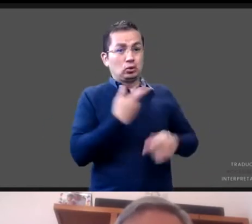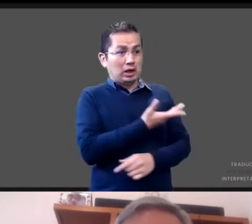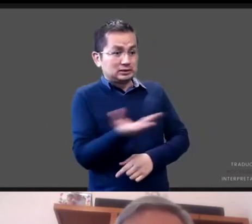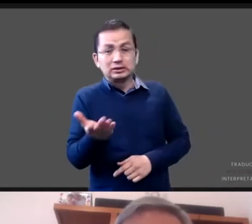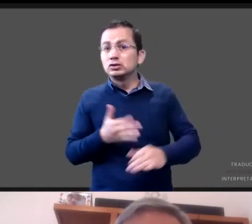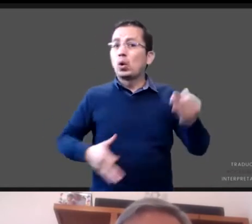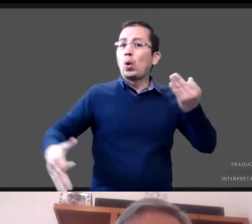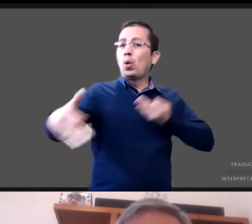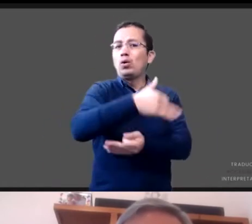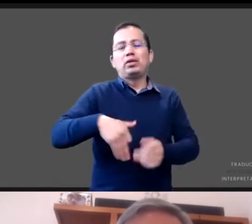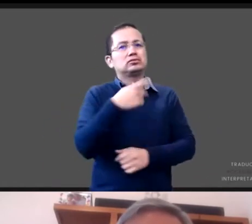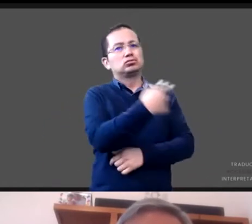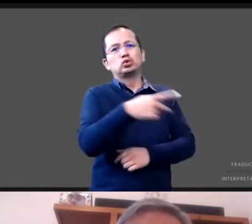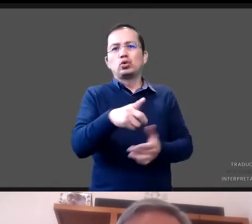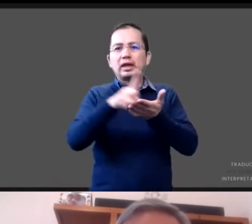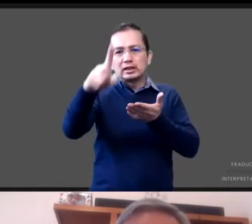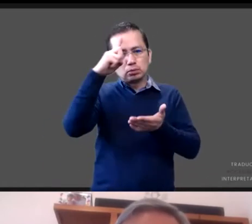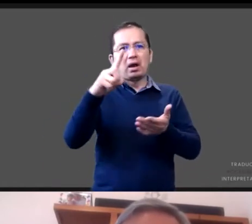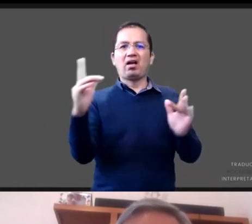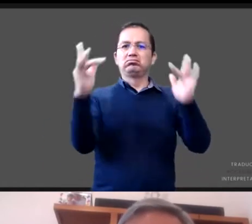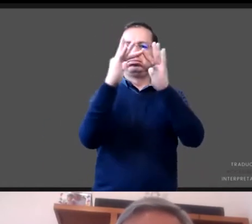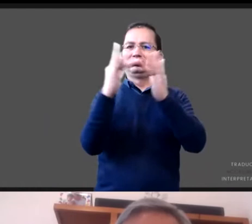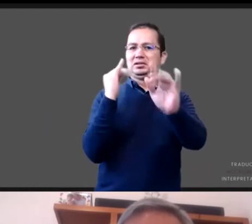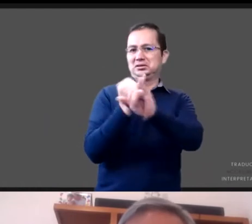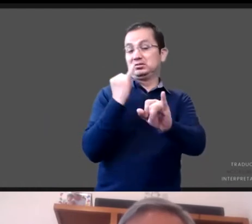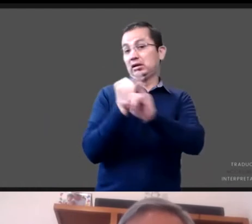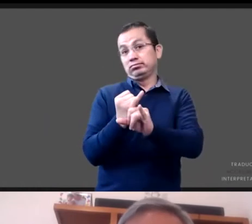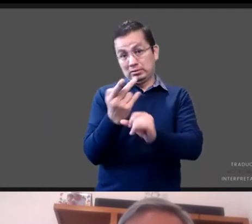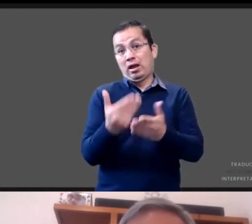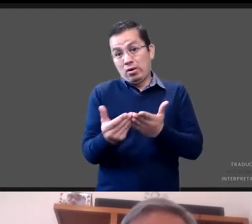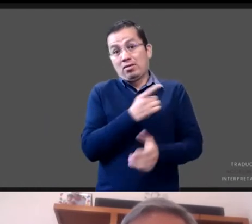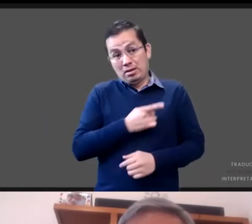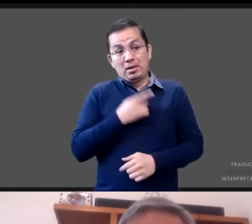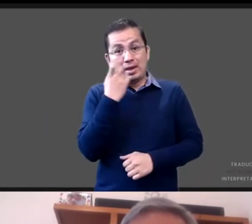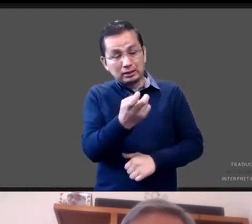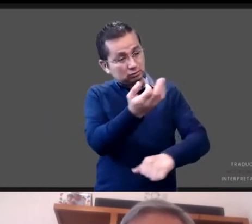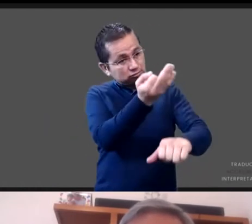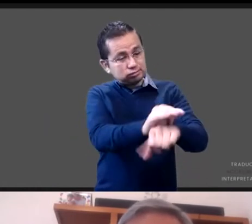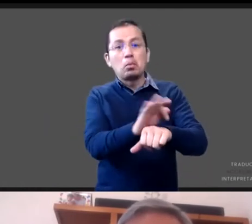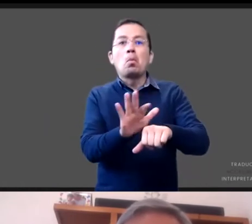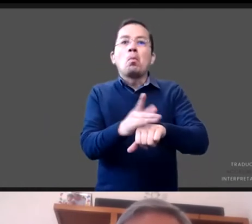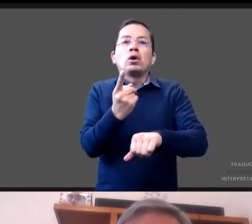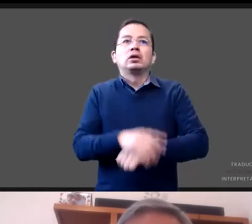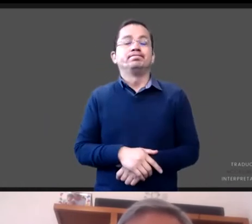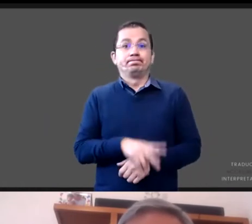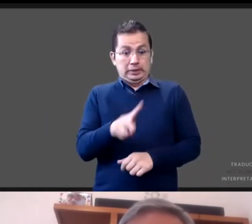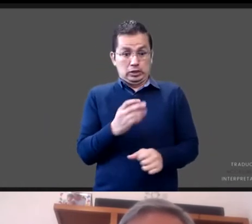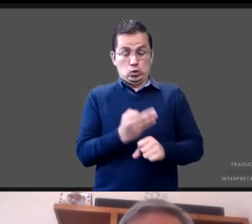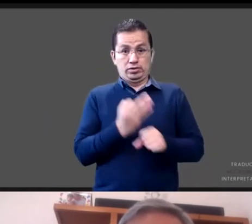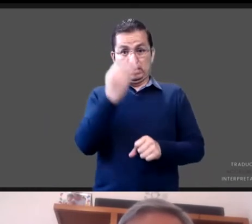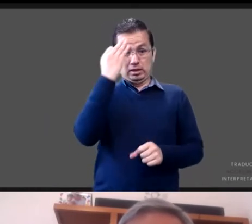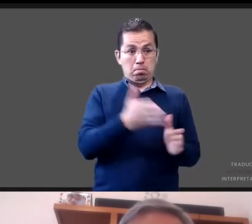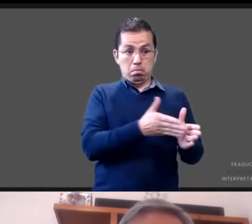está convirtiéndose en un escenario que amplifica las desigualdades de una manera notable, ¿no?